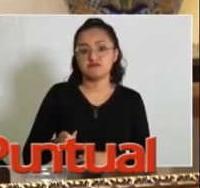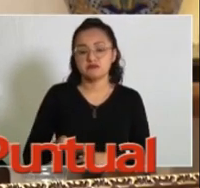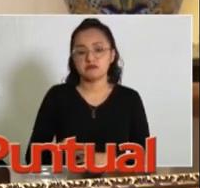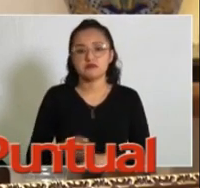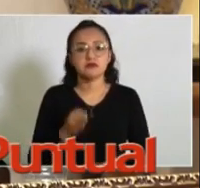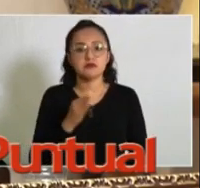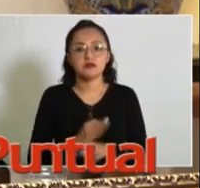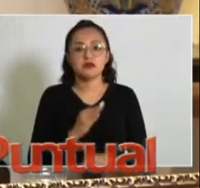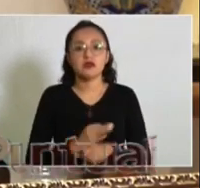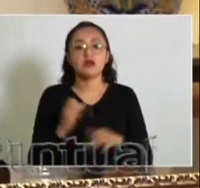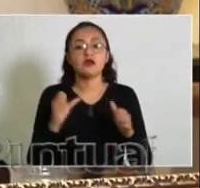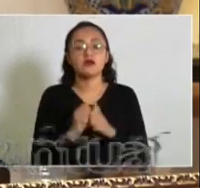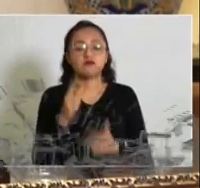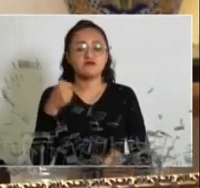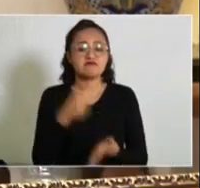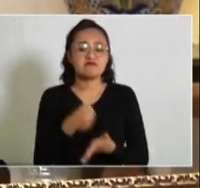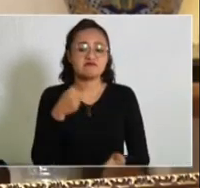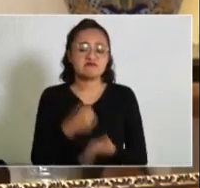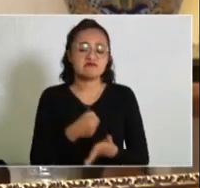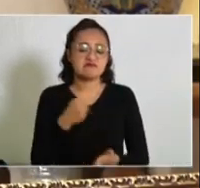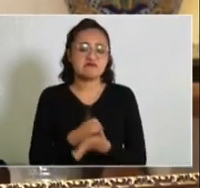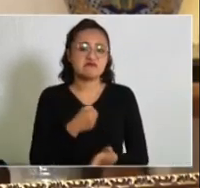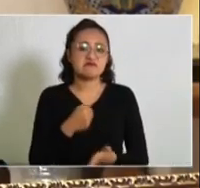tiene que ver con las exigencias